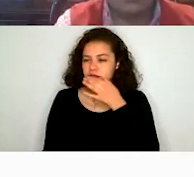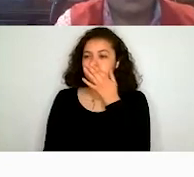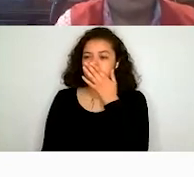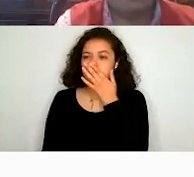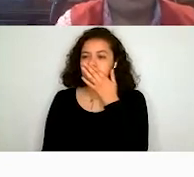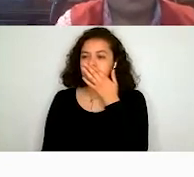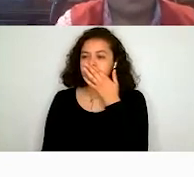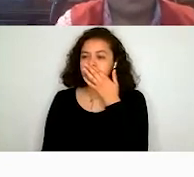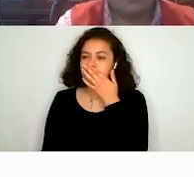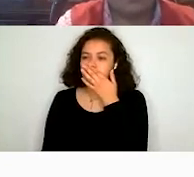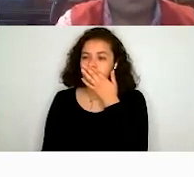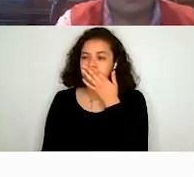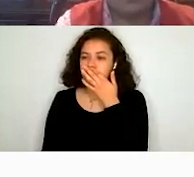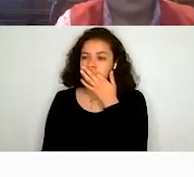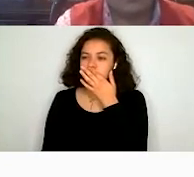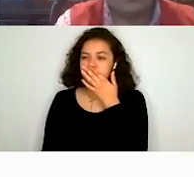Señalización.